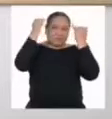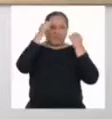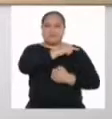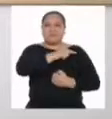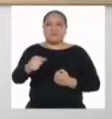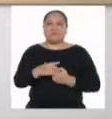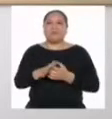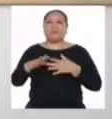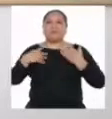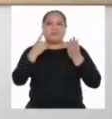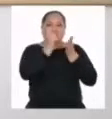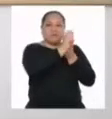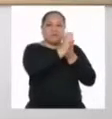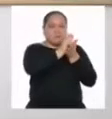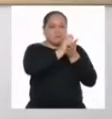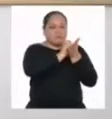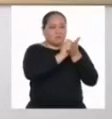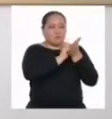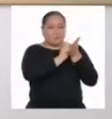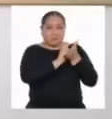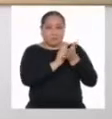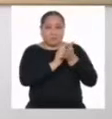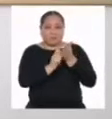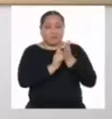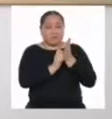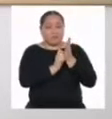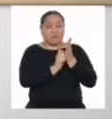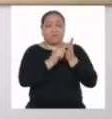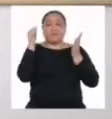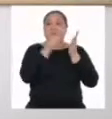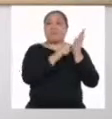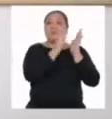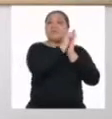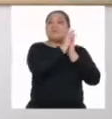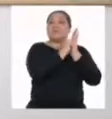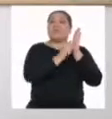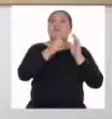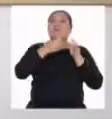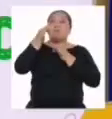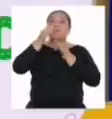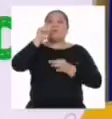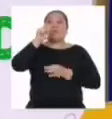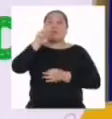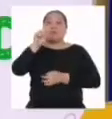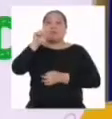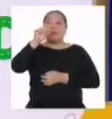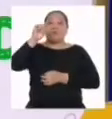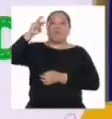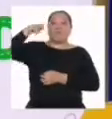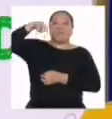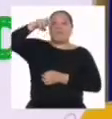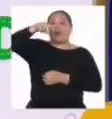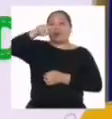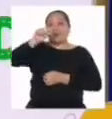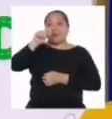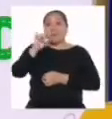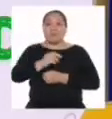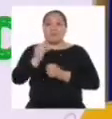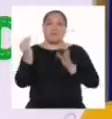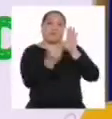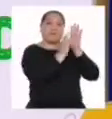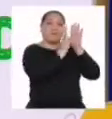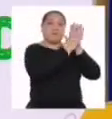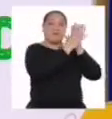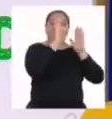ellas podrán redactar el texto argumentativo que será parte de su fanzine. Sí, pero antes de que se